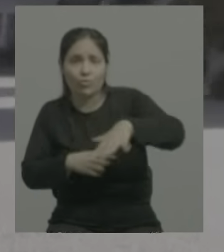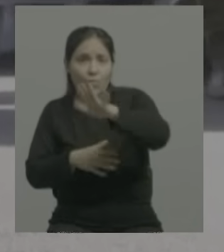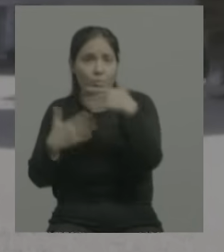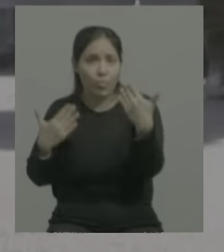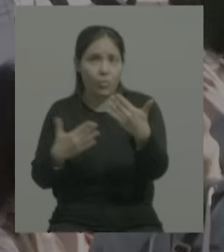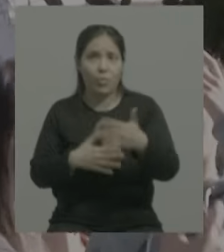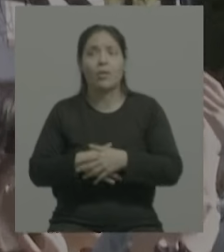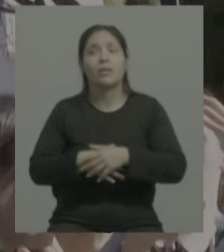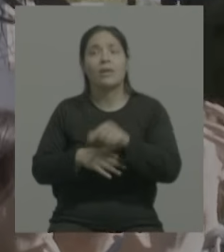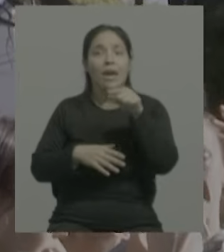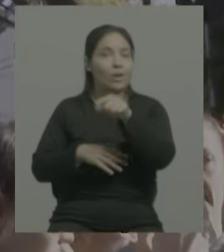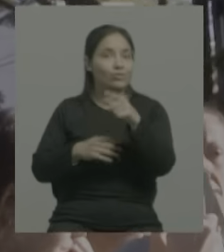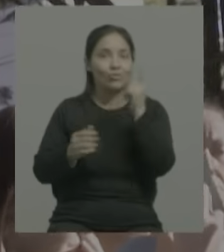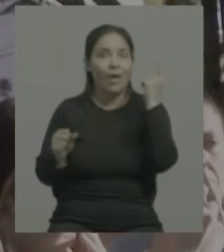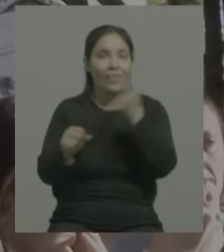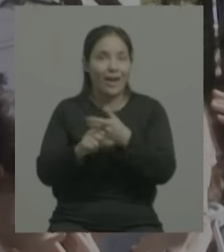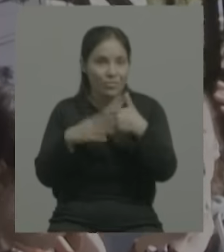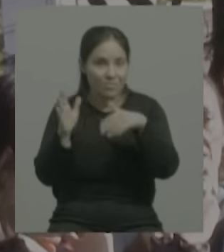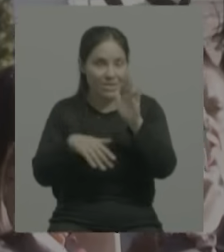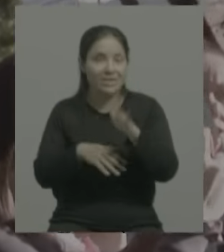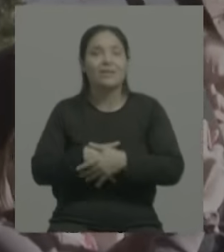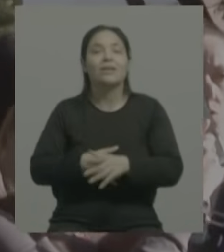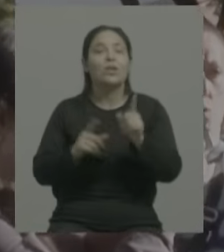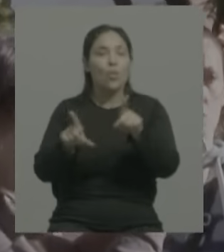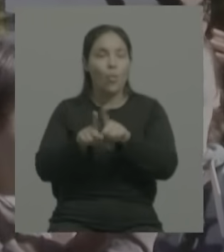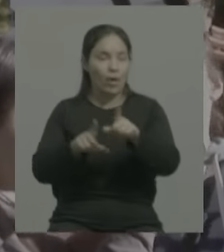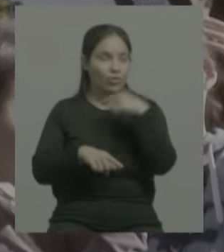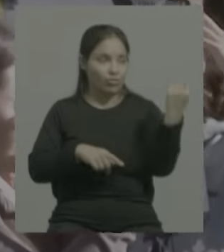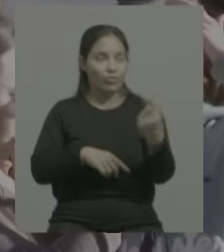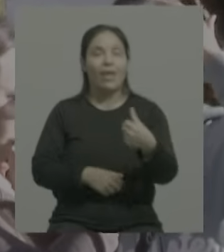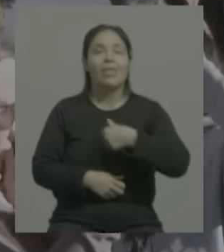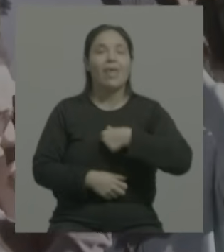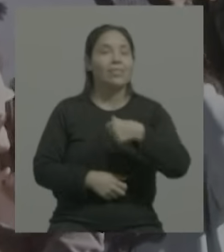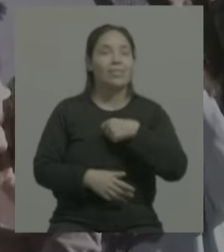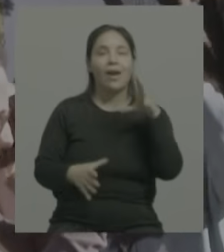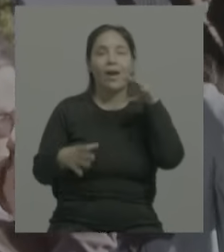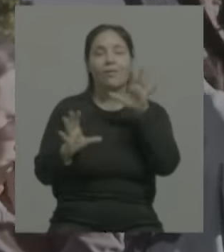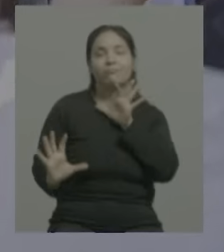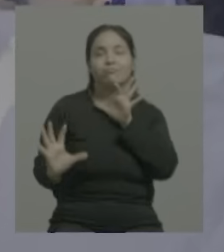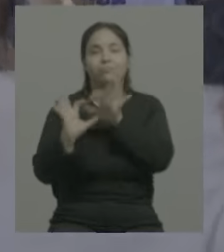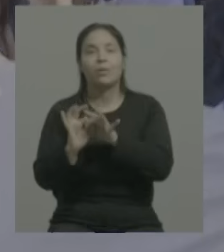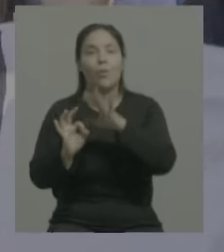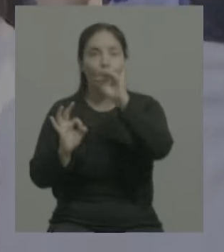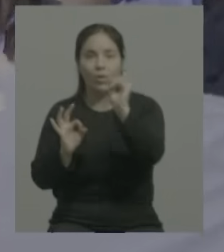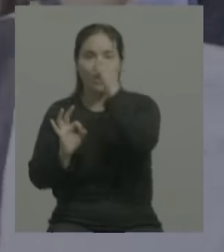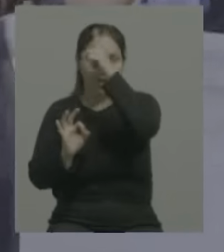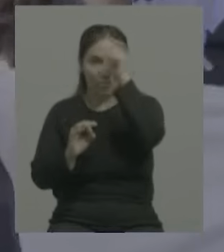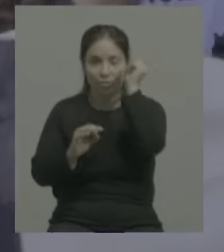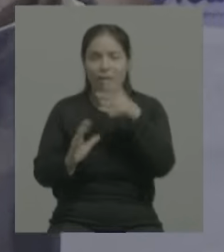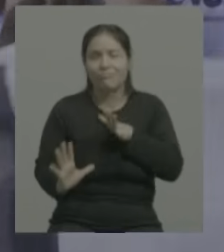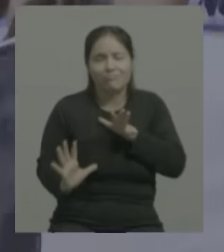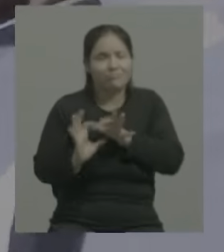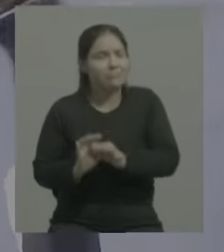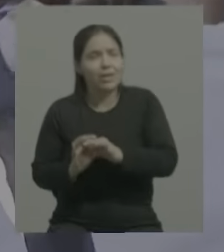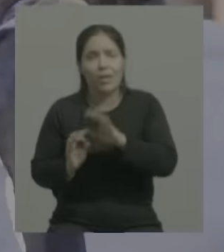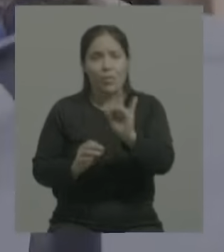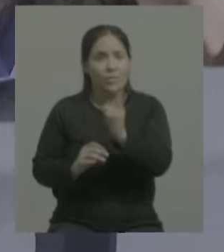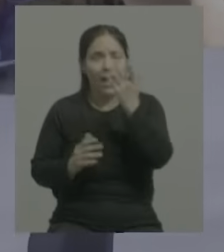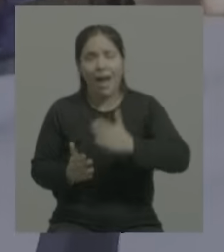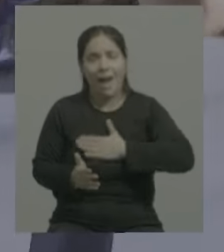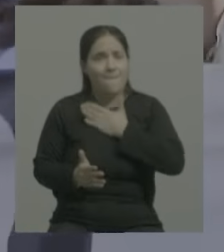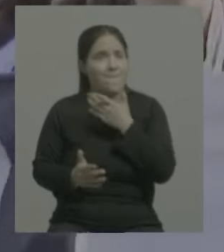lo que hoy se está atacando. O sea, el sentido de pertenencia que tenemos los que pasamos por la Universidad Nacional de Cuyo y por todas las universidades nacionales es terrible. Nosotros amamos a nuestra universidad y